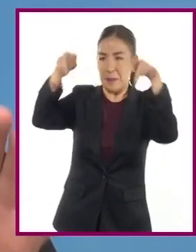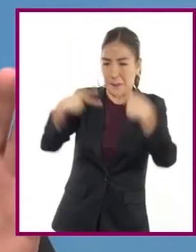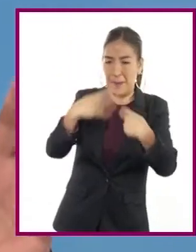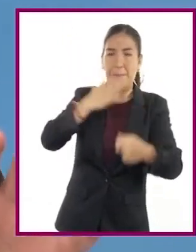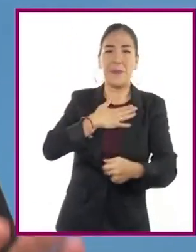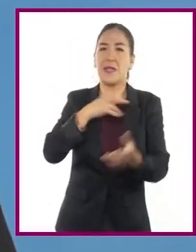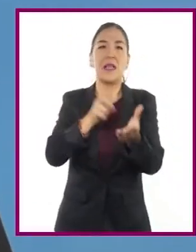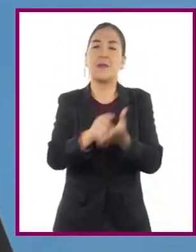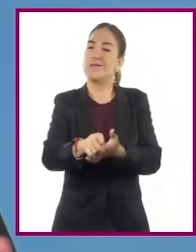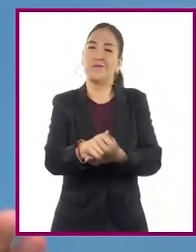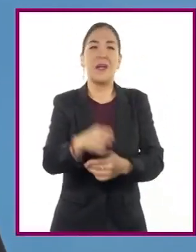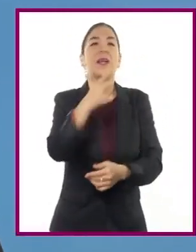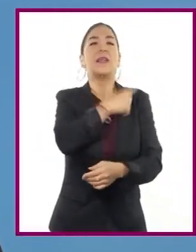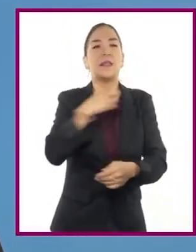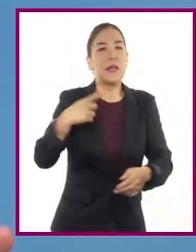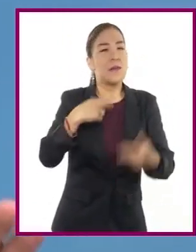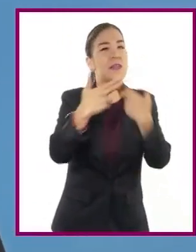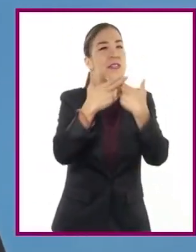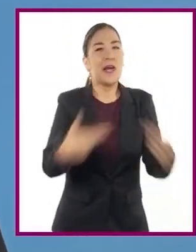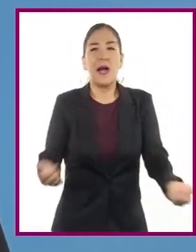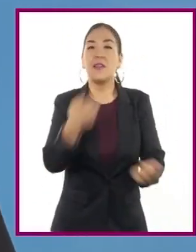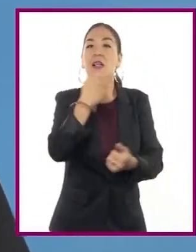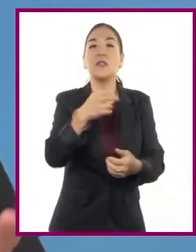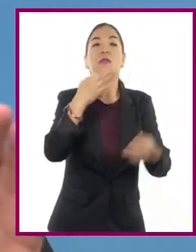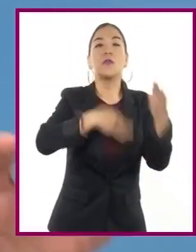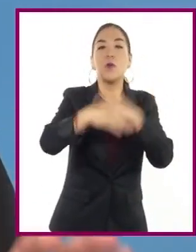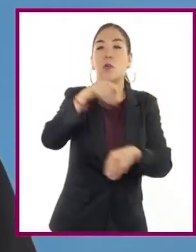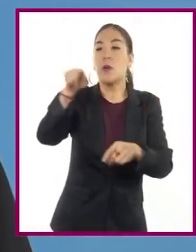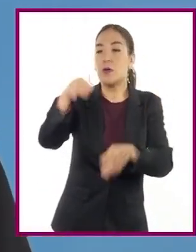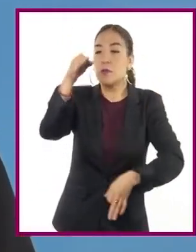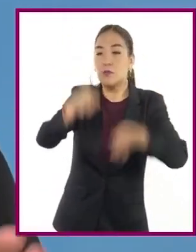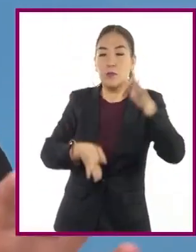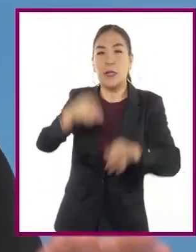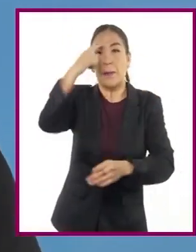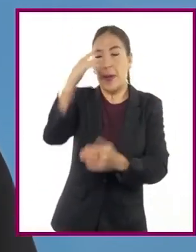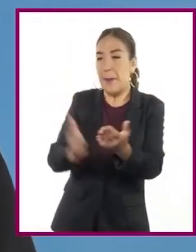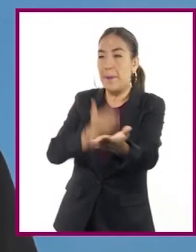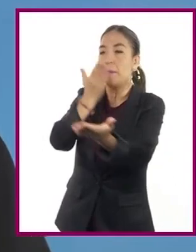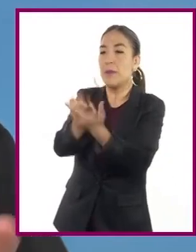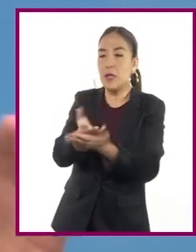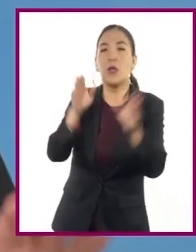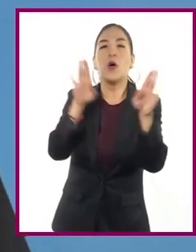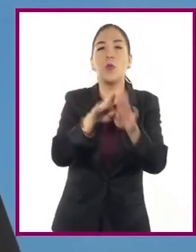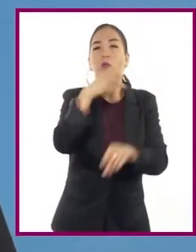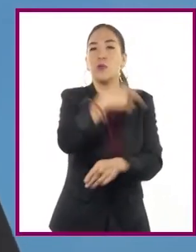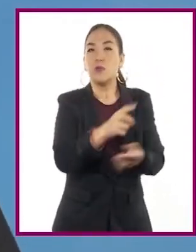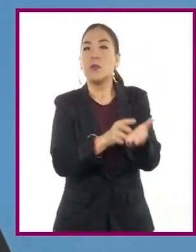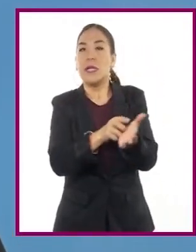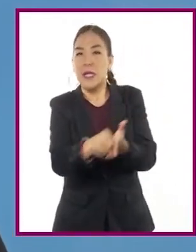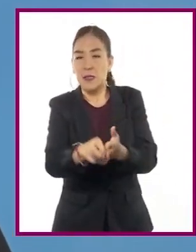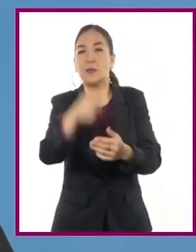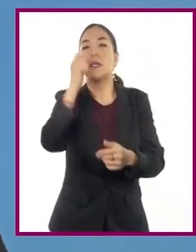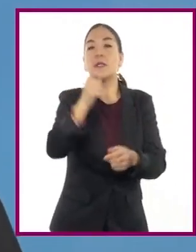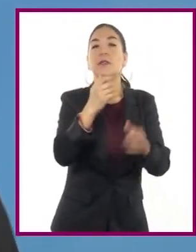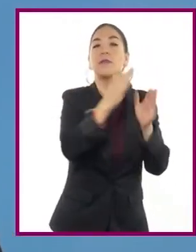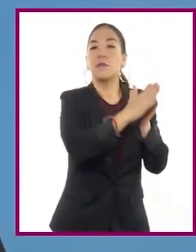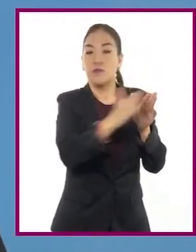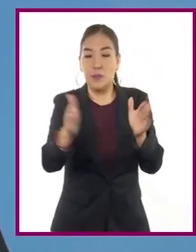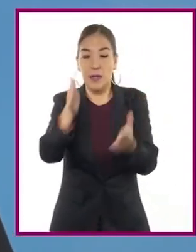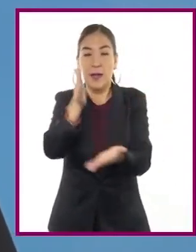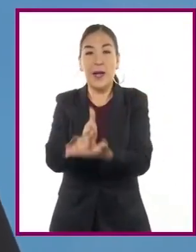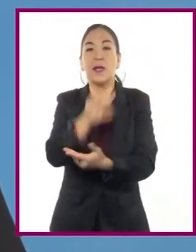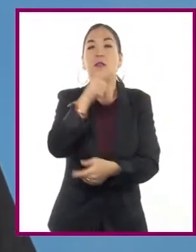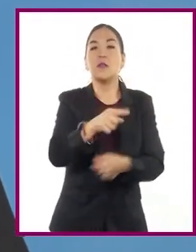derecho a que se le administre justicia por tribunales que estarán expeditos para impartirla en los plazos y términos que fijen las